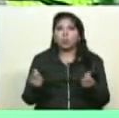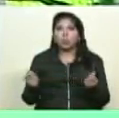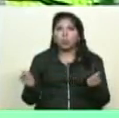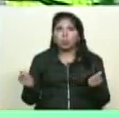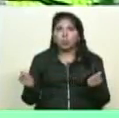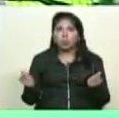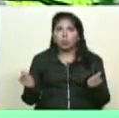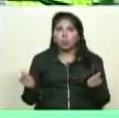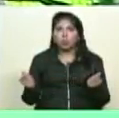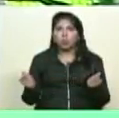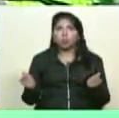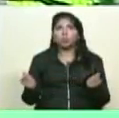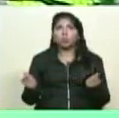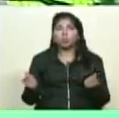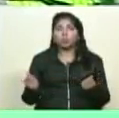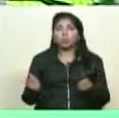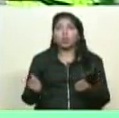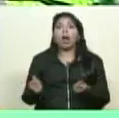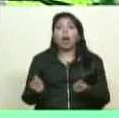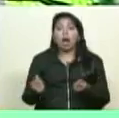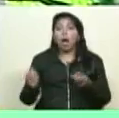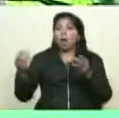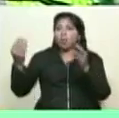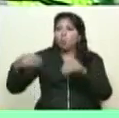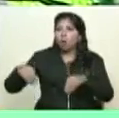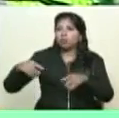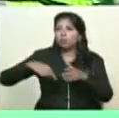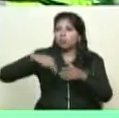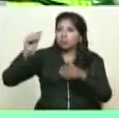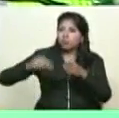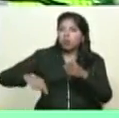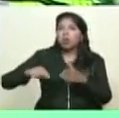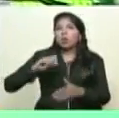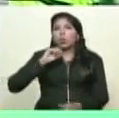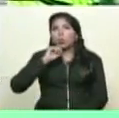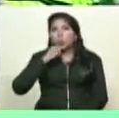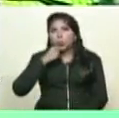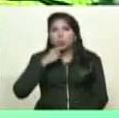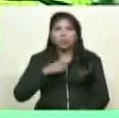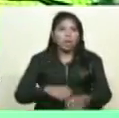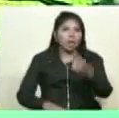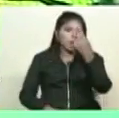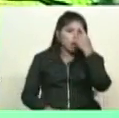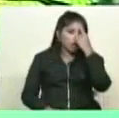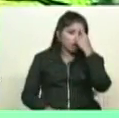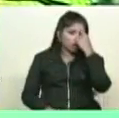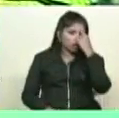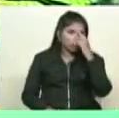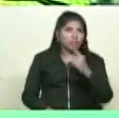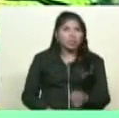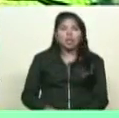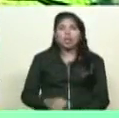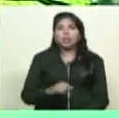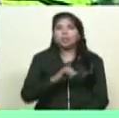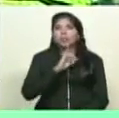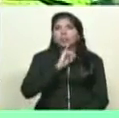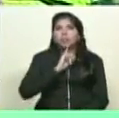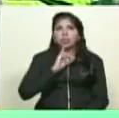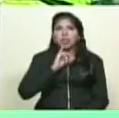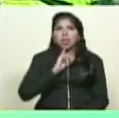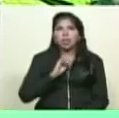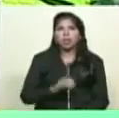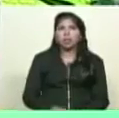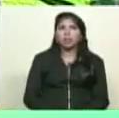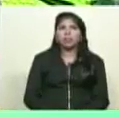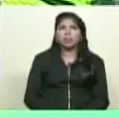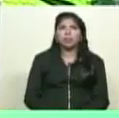vamos a hacer con países como Rusia, Irán y la India. ¿Qué respuesta le podemos dar a esta empresa Valmor